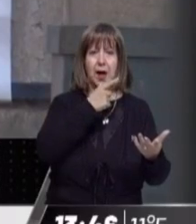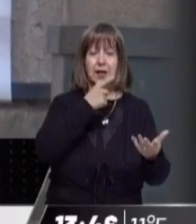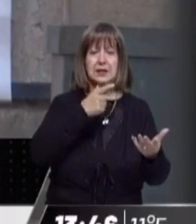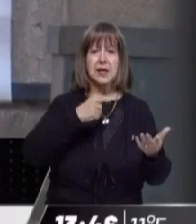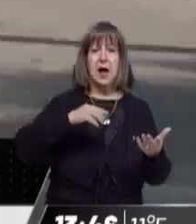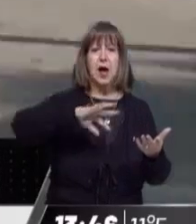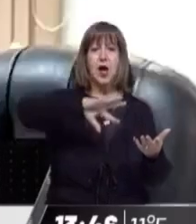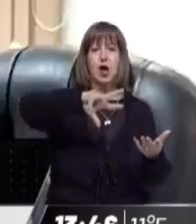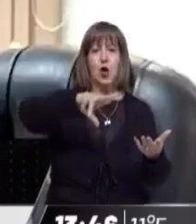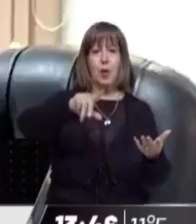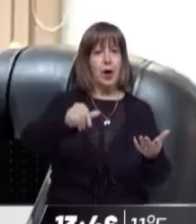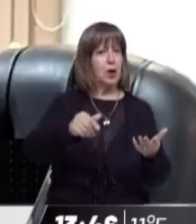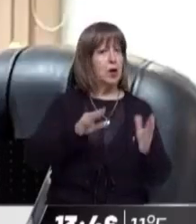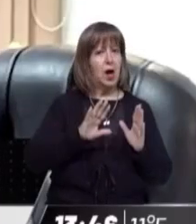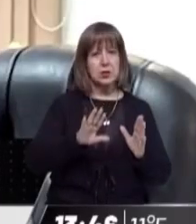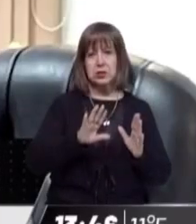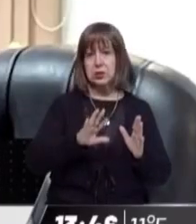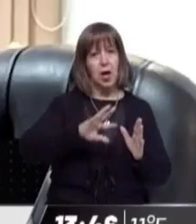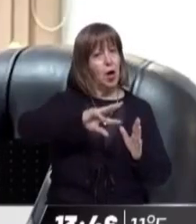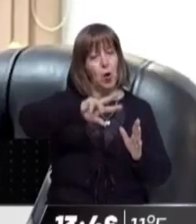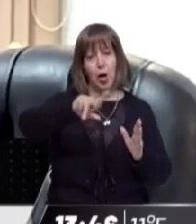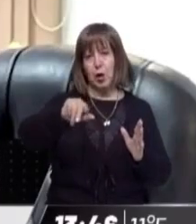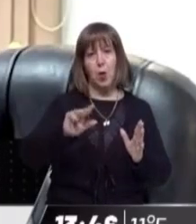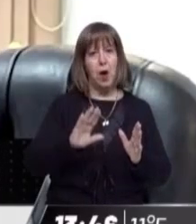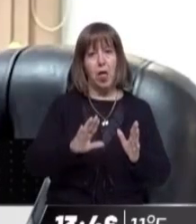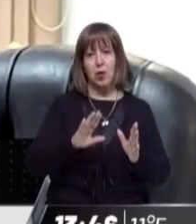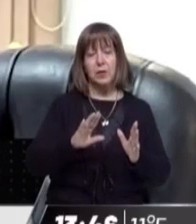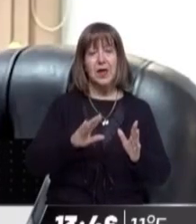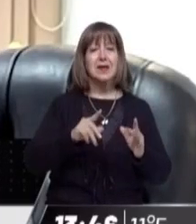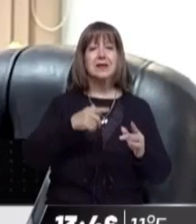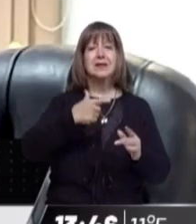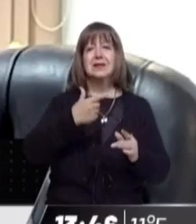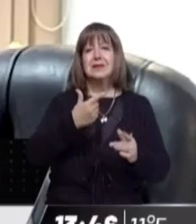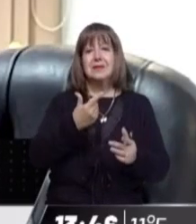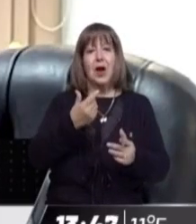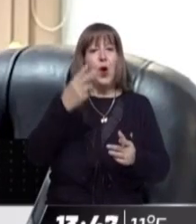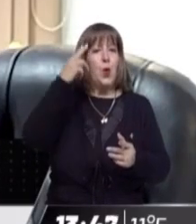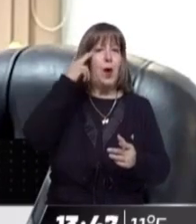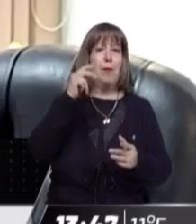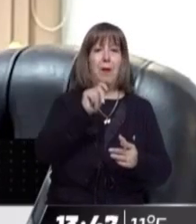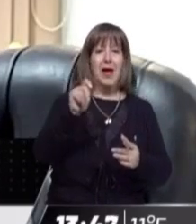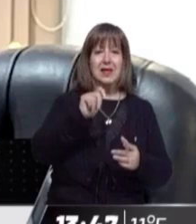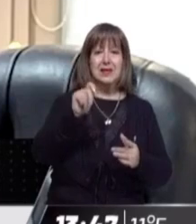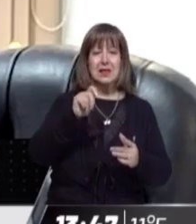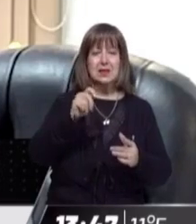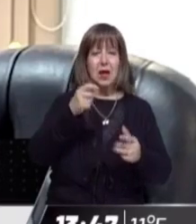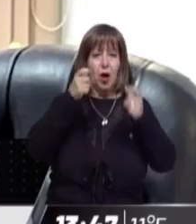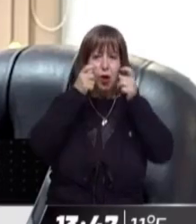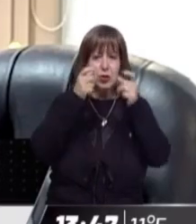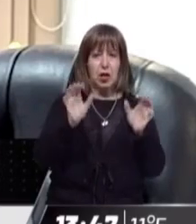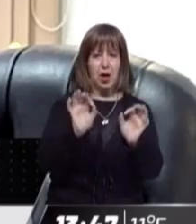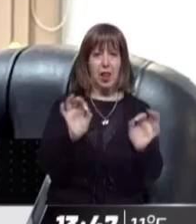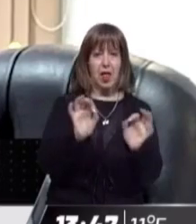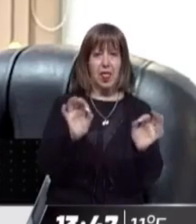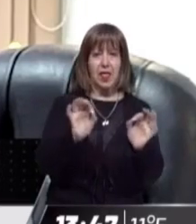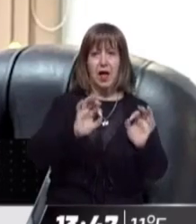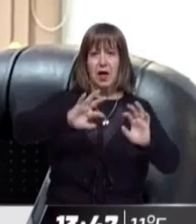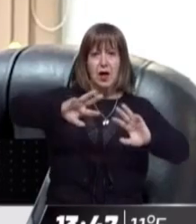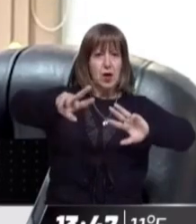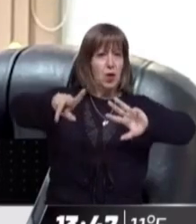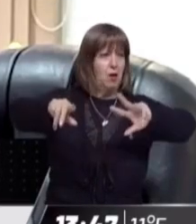al municipio en el los último los últimos 9 meses hubo un descontrol en términos de